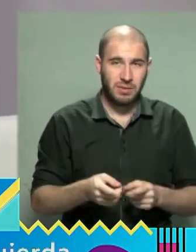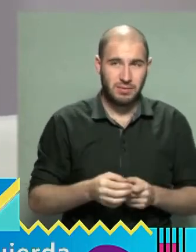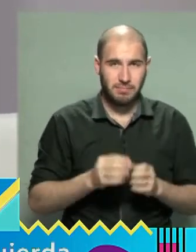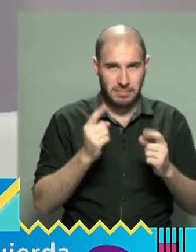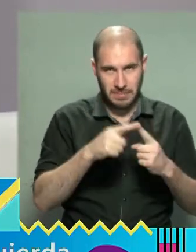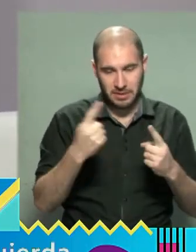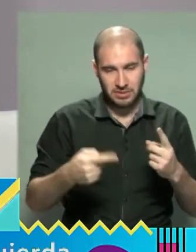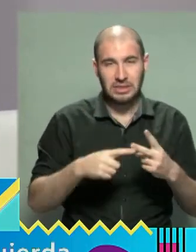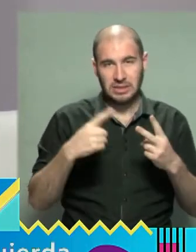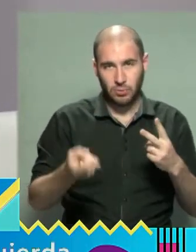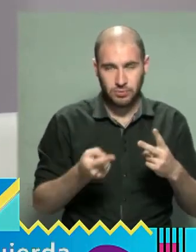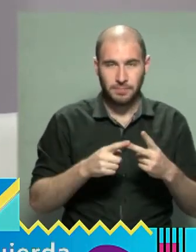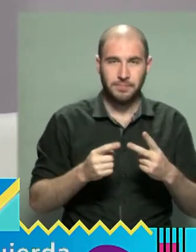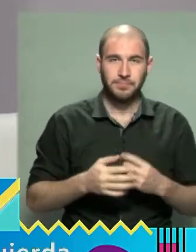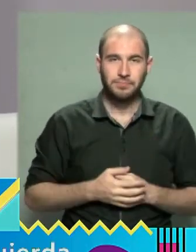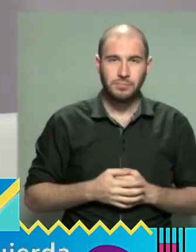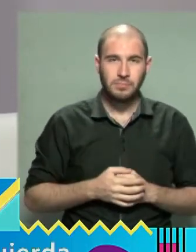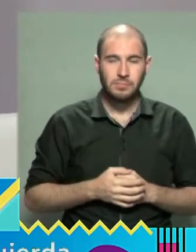empezar. En segundo lugar,